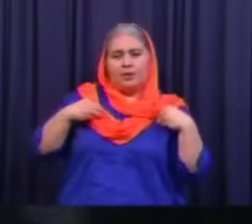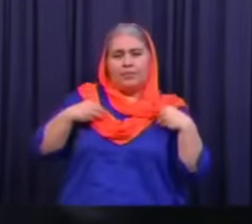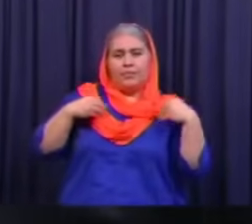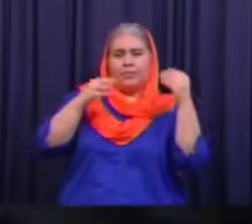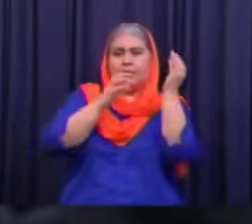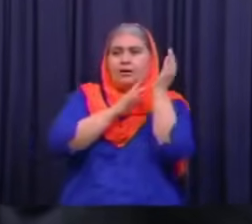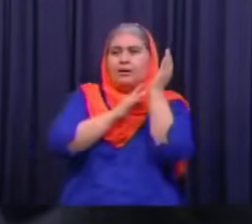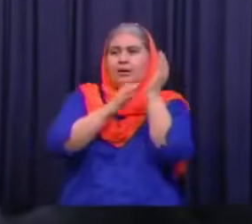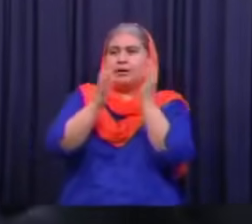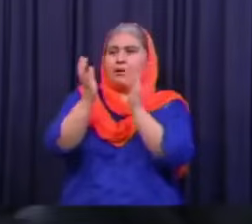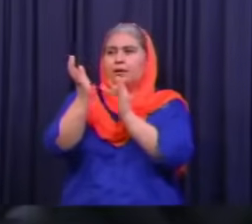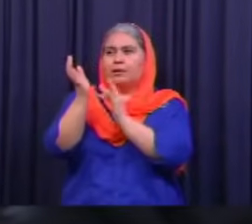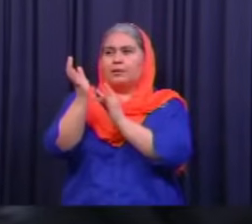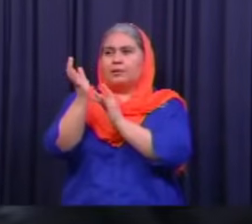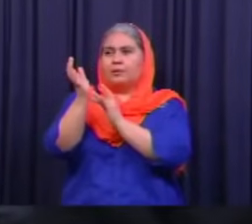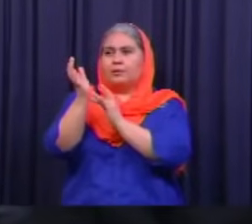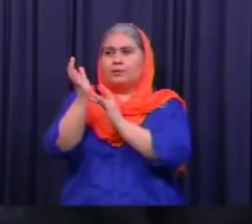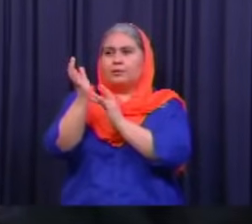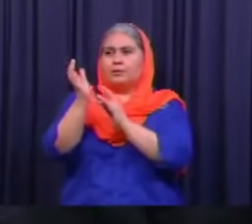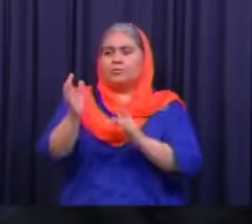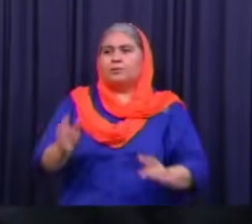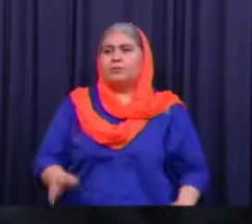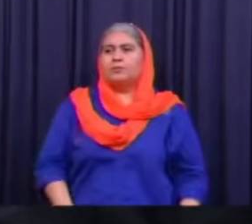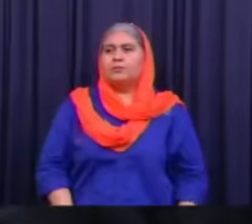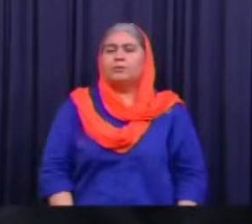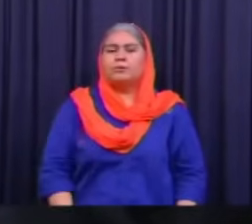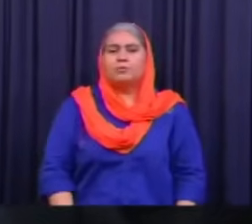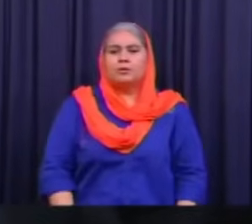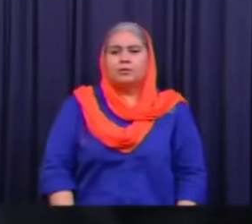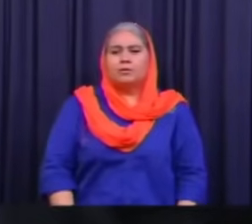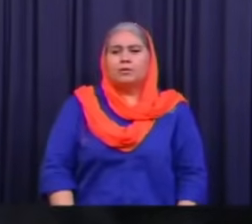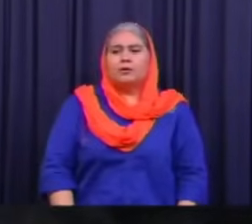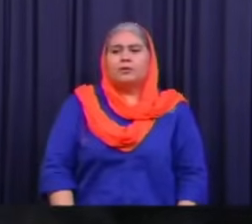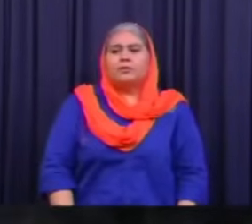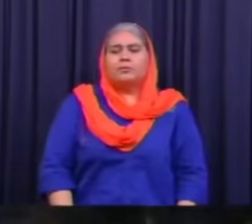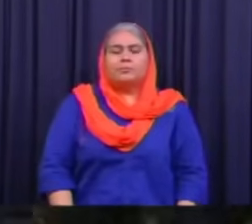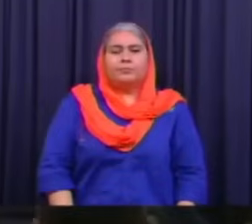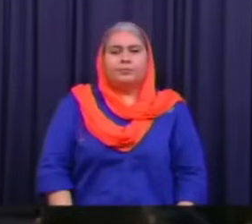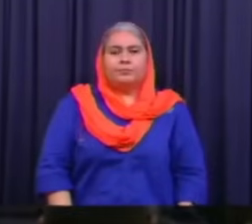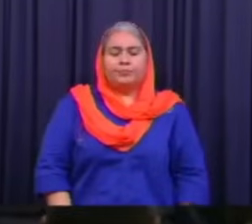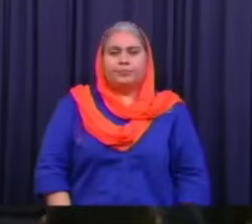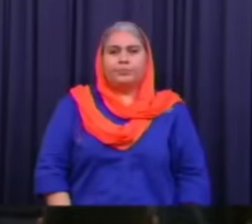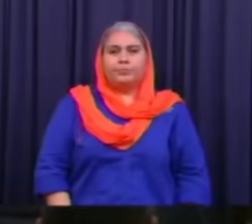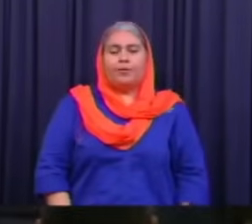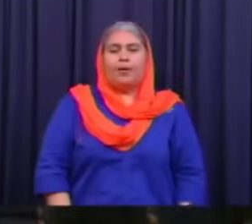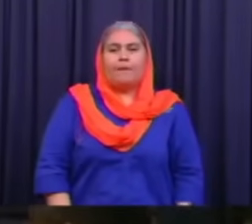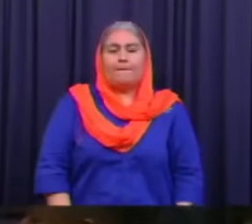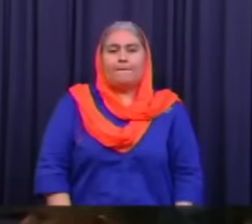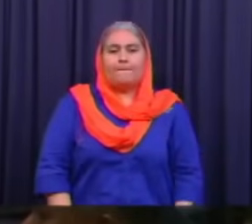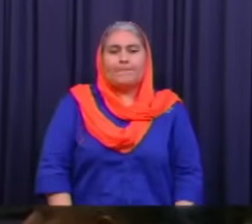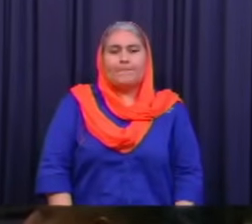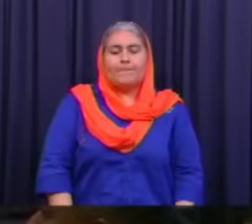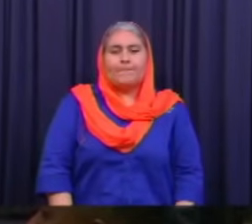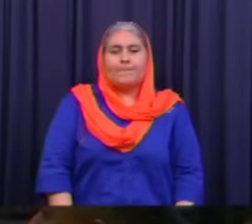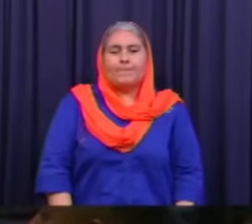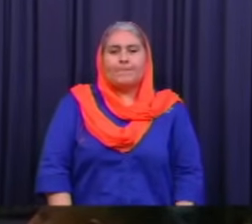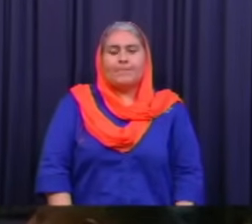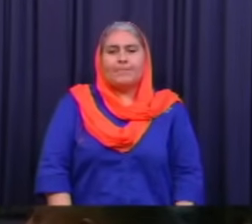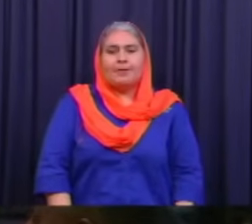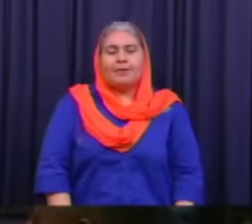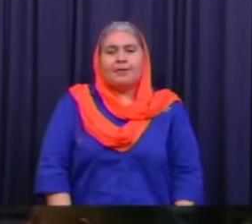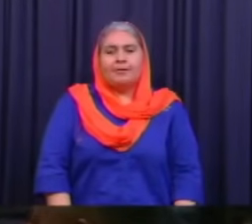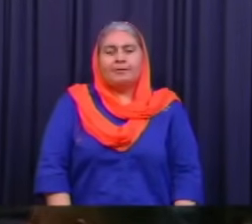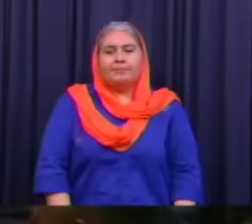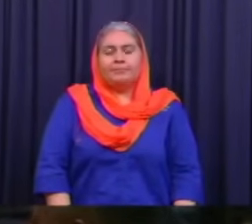sí señor Qué bendición esta tarde Gloria a Dios no sé si los